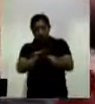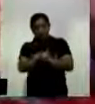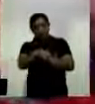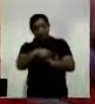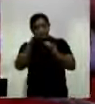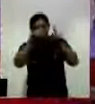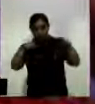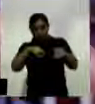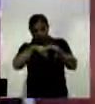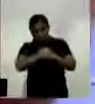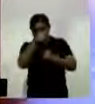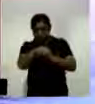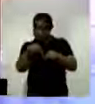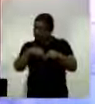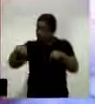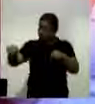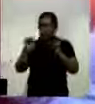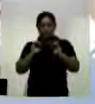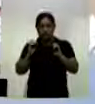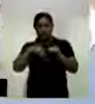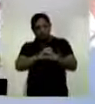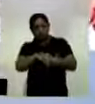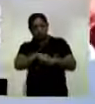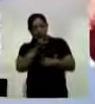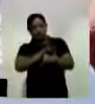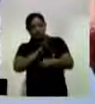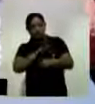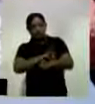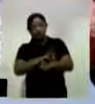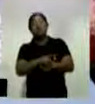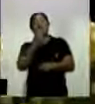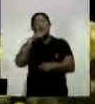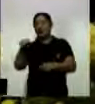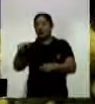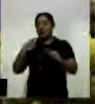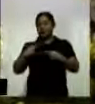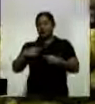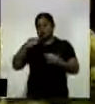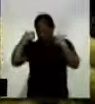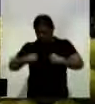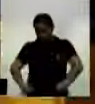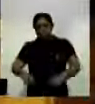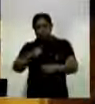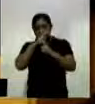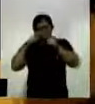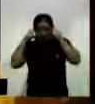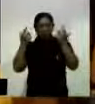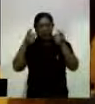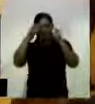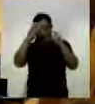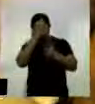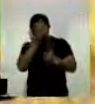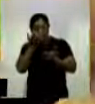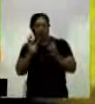población al prevenir contagios por COVID-19. Durante el fin de semana, personal de la Coordinación Estatal de Protección Civil y de las